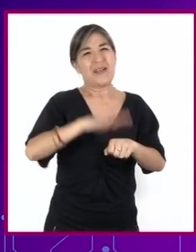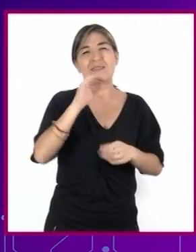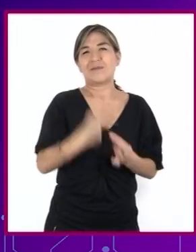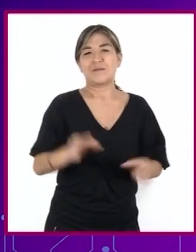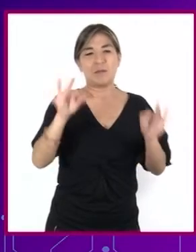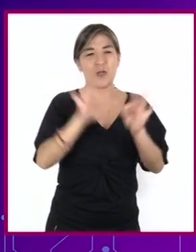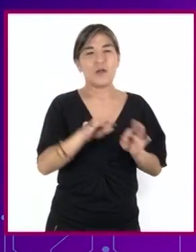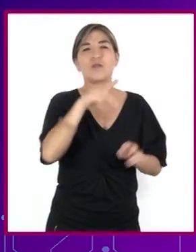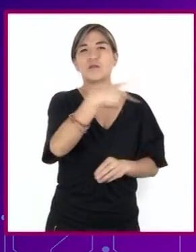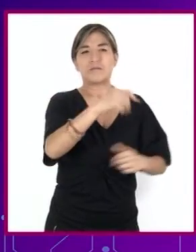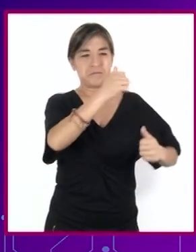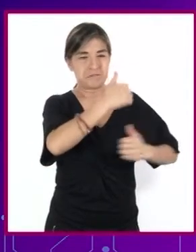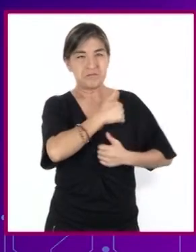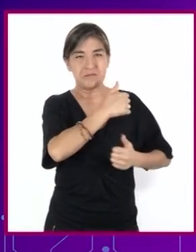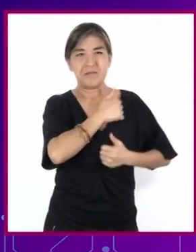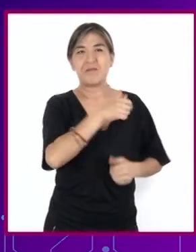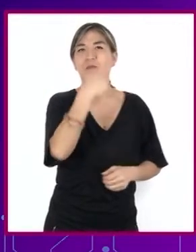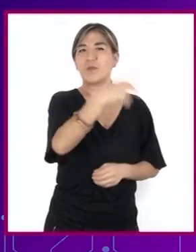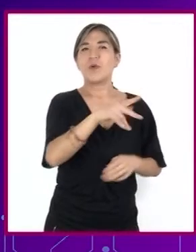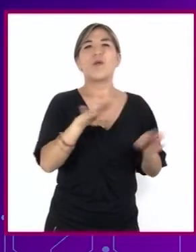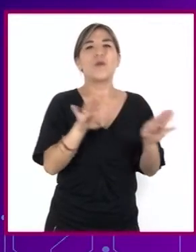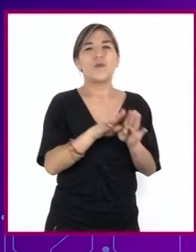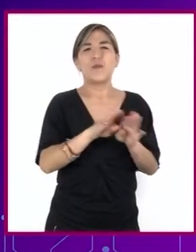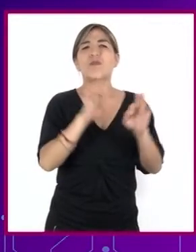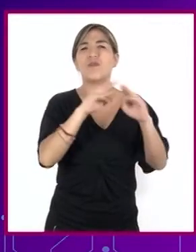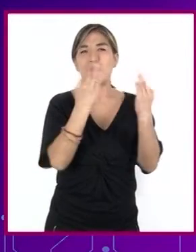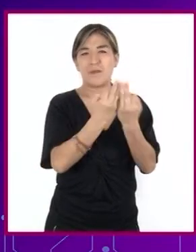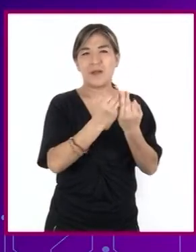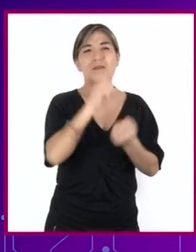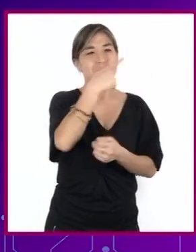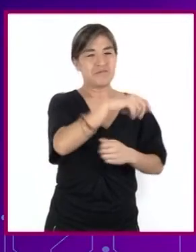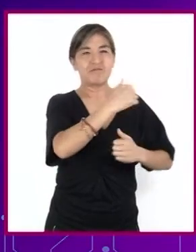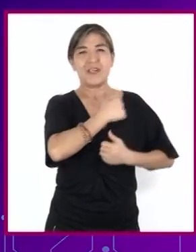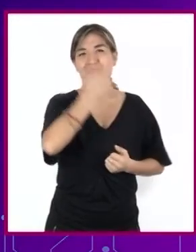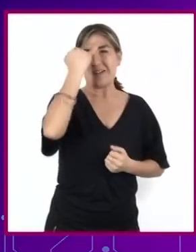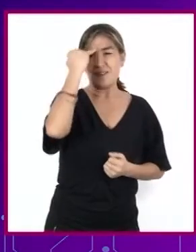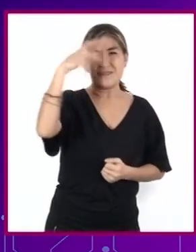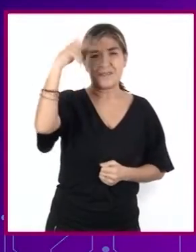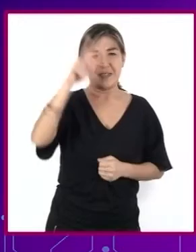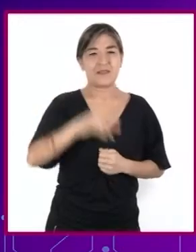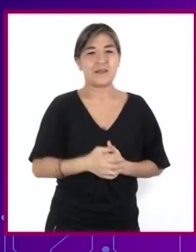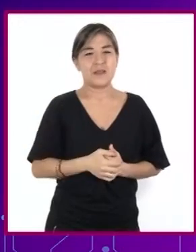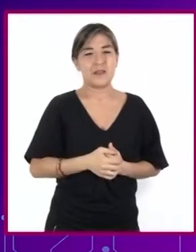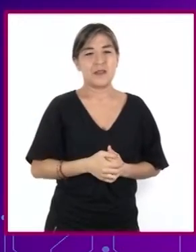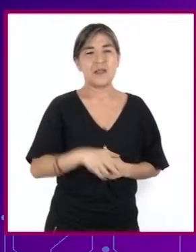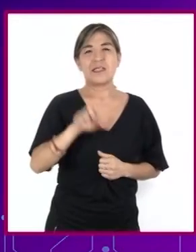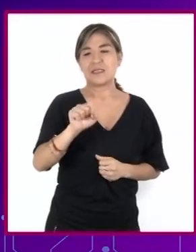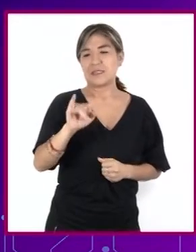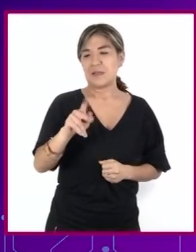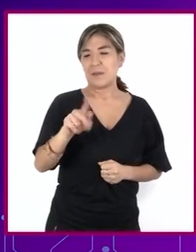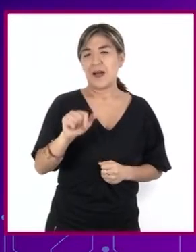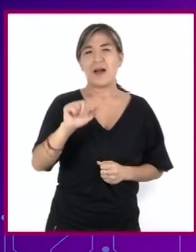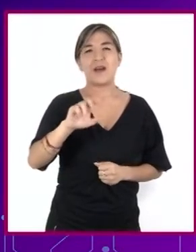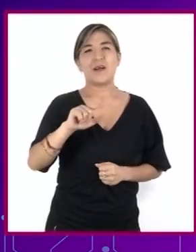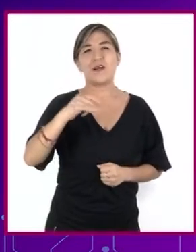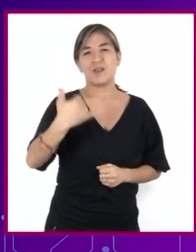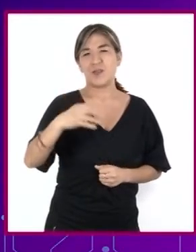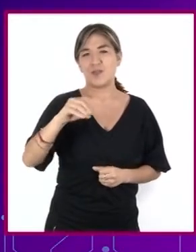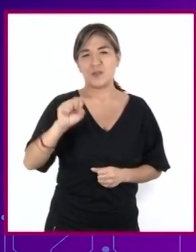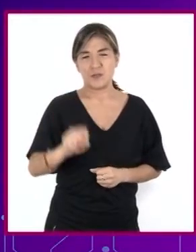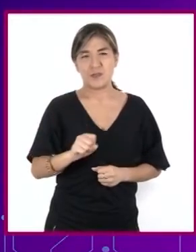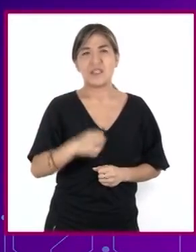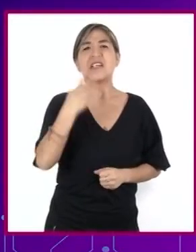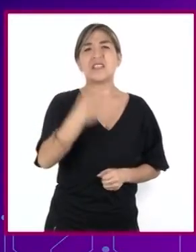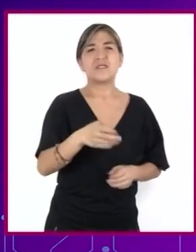Tenía su propio ejército, formado principalmente por soldados indios, conocidos como cipayos. Pero los